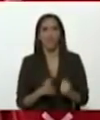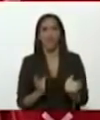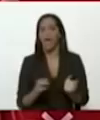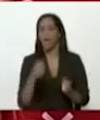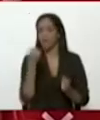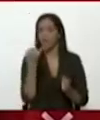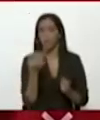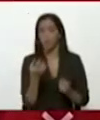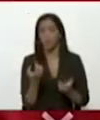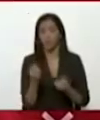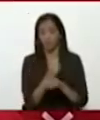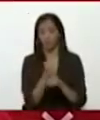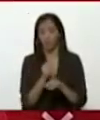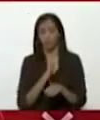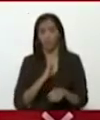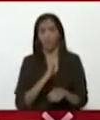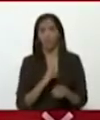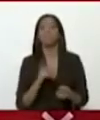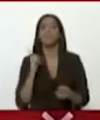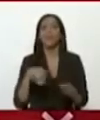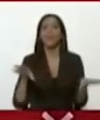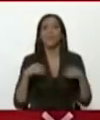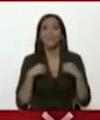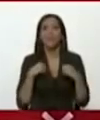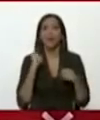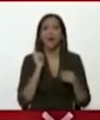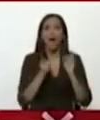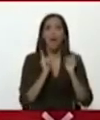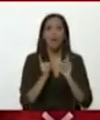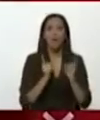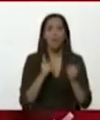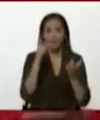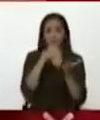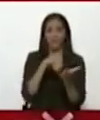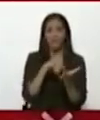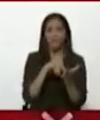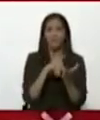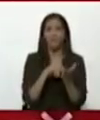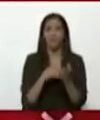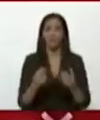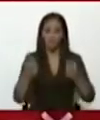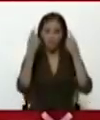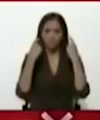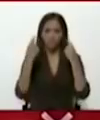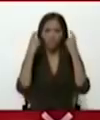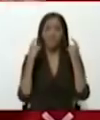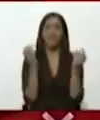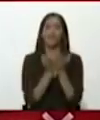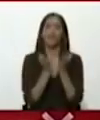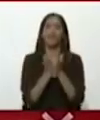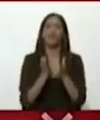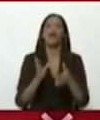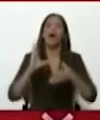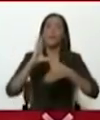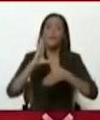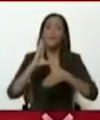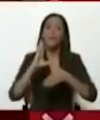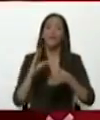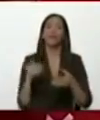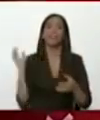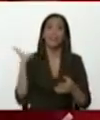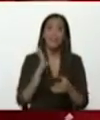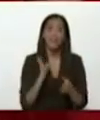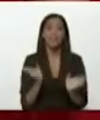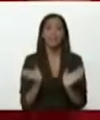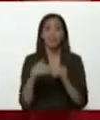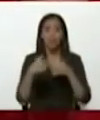Hay número uno que se fueron golpistas. ¿Ves? Sí, porque claro. También hay que reconocer que unos que están allí, que fueron formados en Escuela de las Américas, que vienen con formación de Escuela de las Américas,